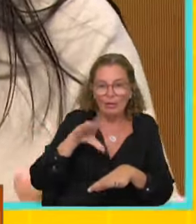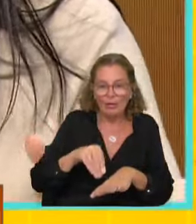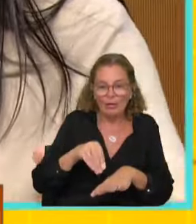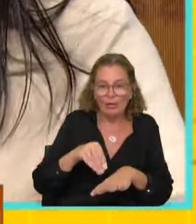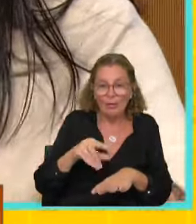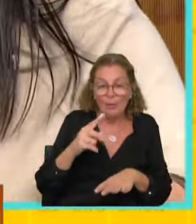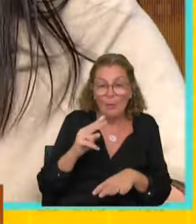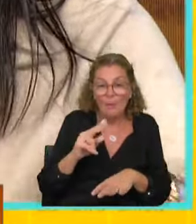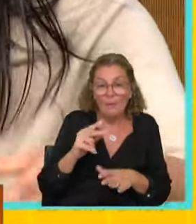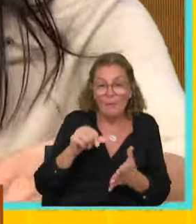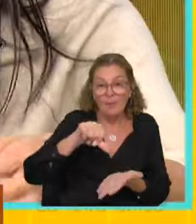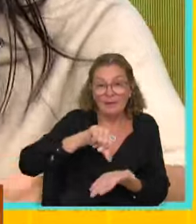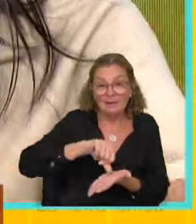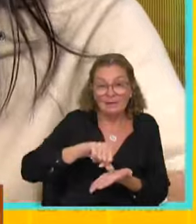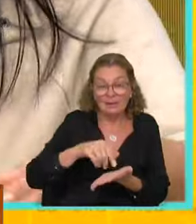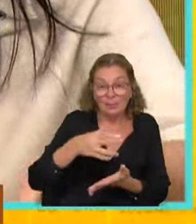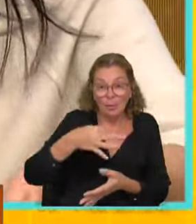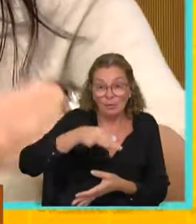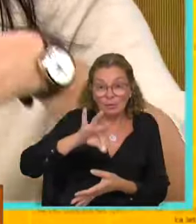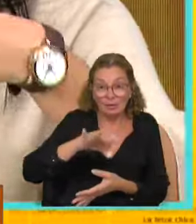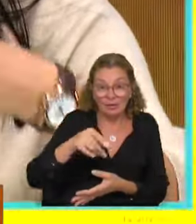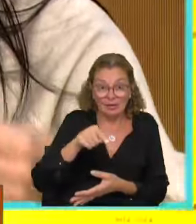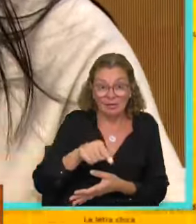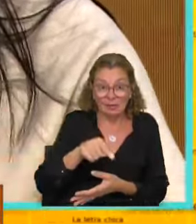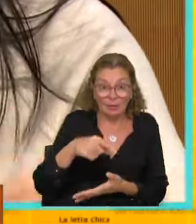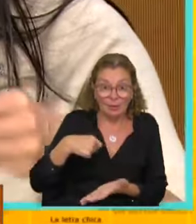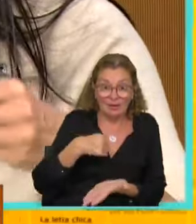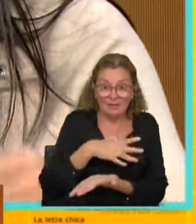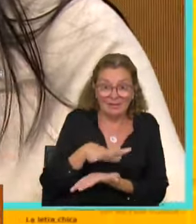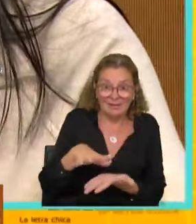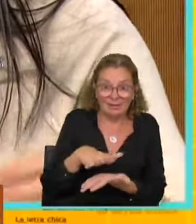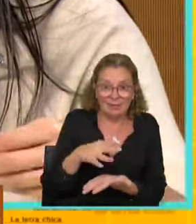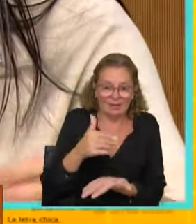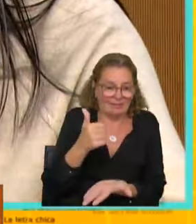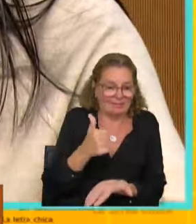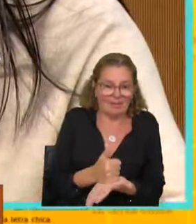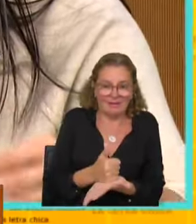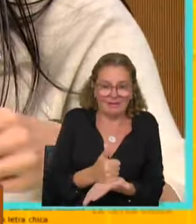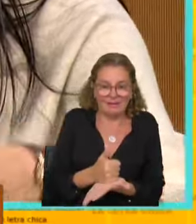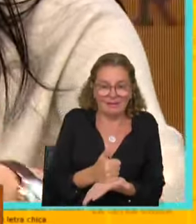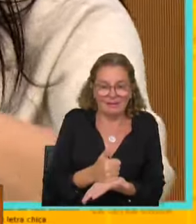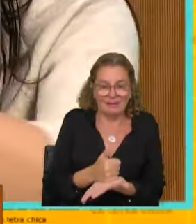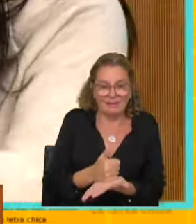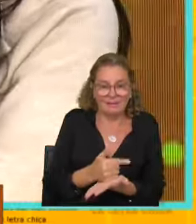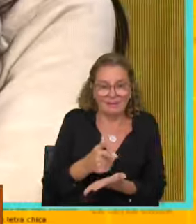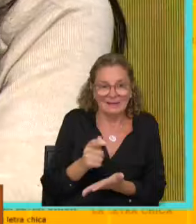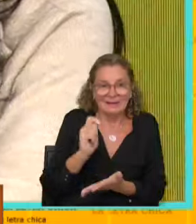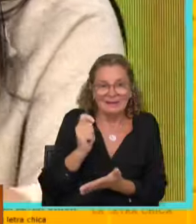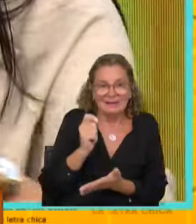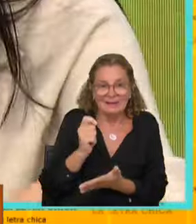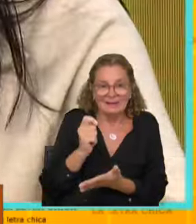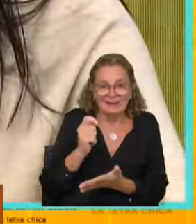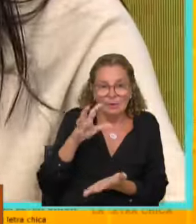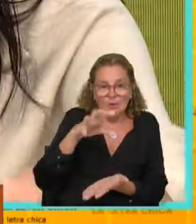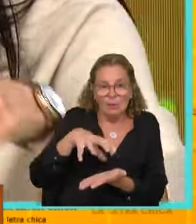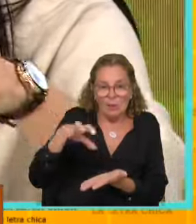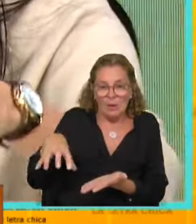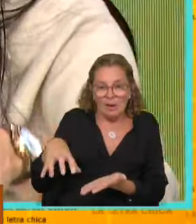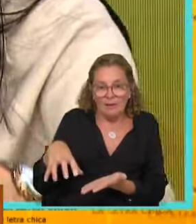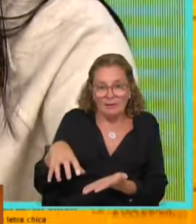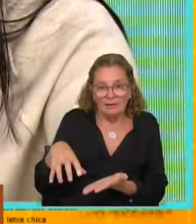país tendríamos que estar más que oportunidad es una situación que tendríamos que estar a nivel de quienes están en los lugares de toma de